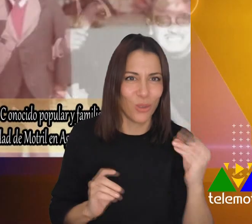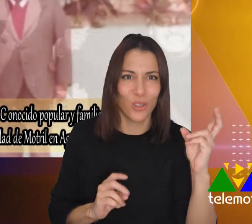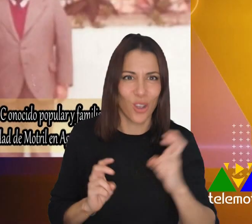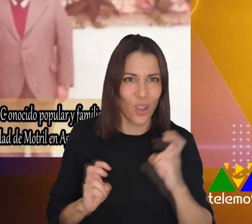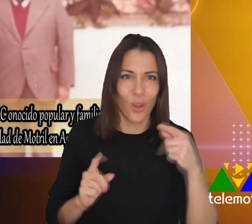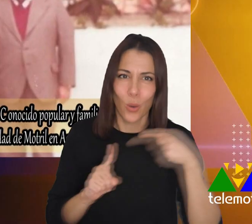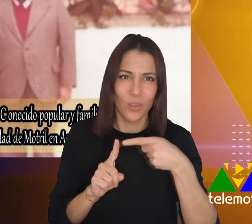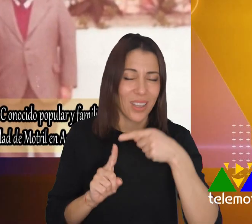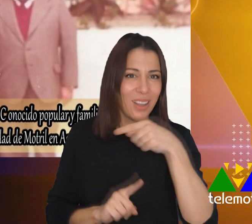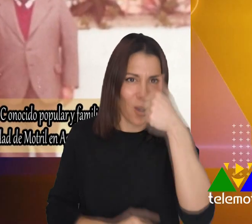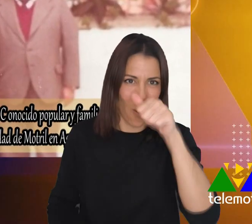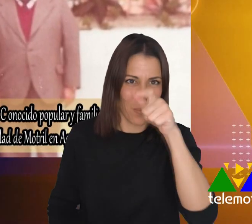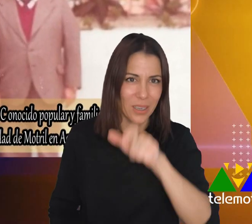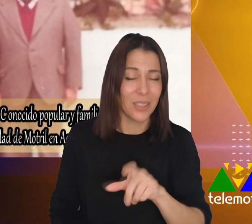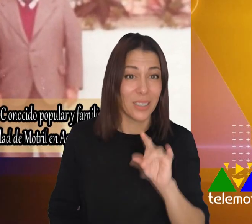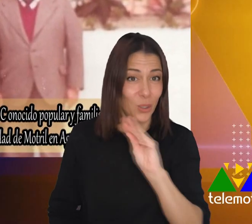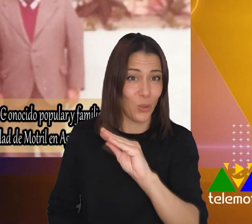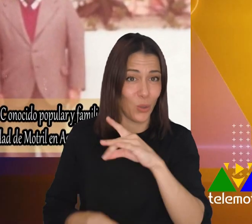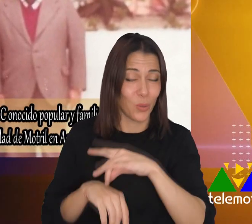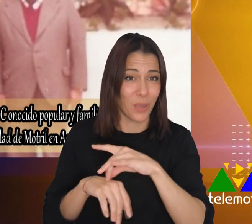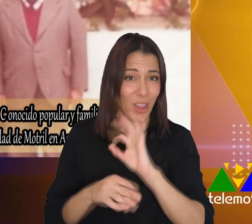nacimiento? En su clínica, ¿no?